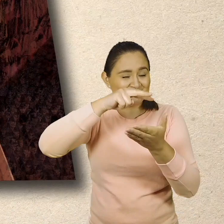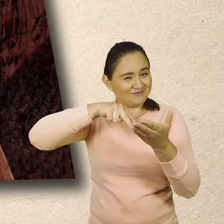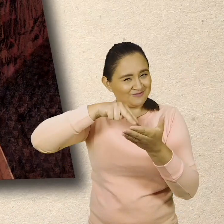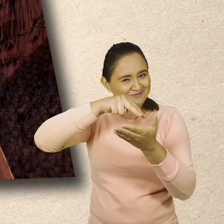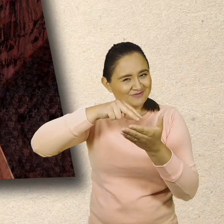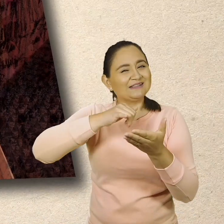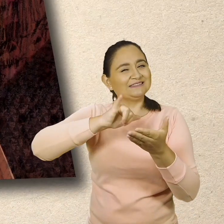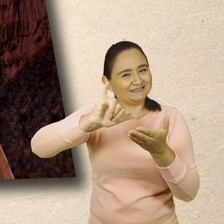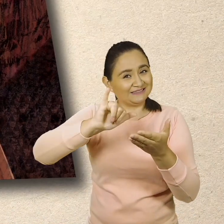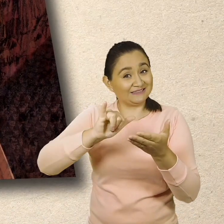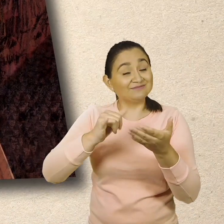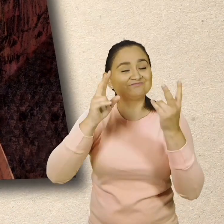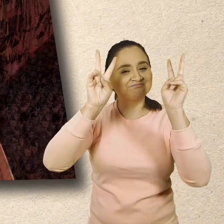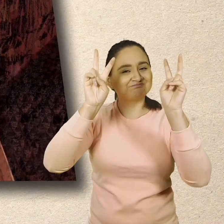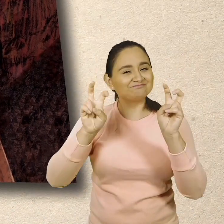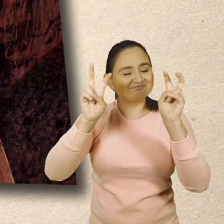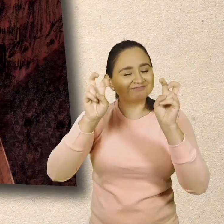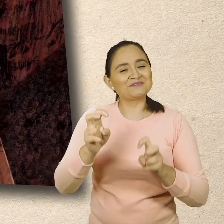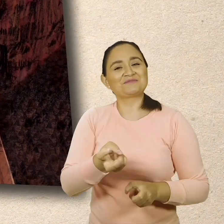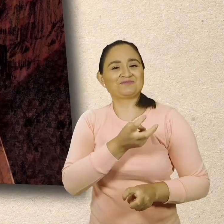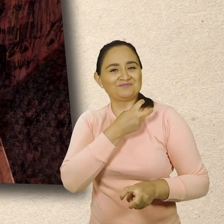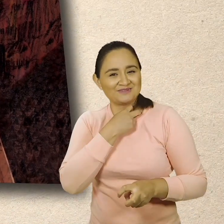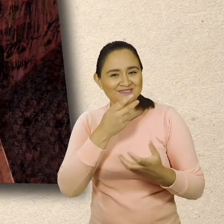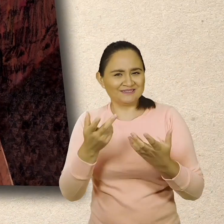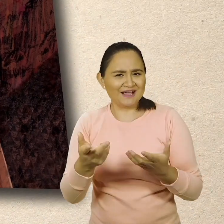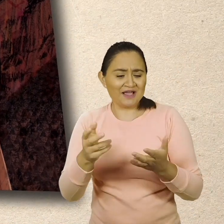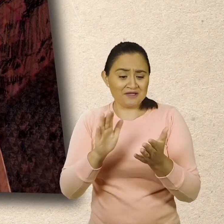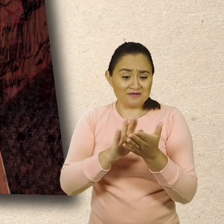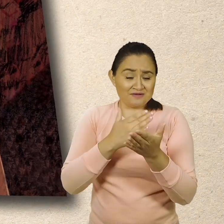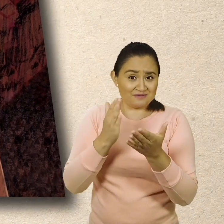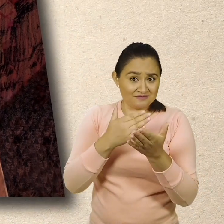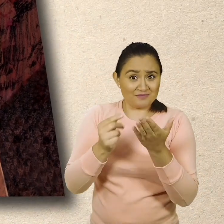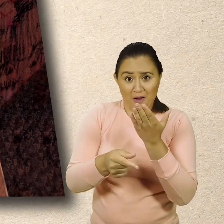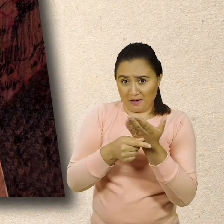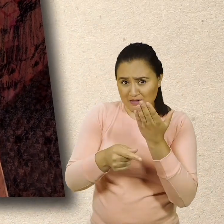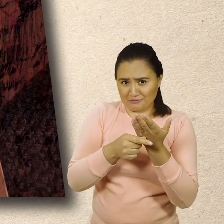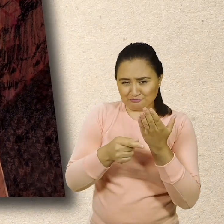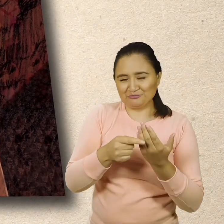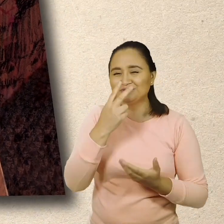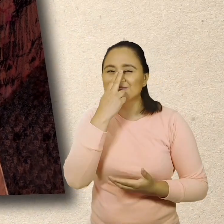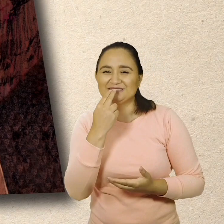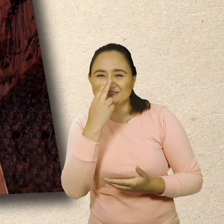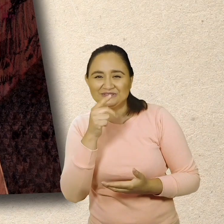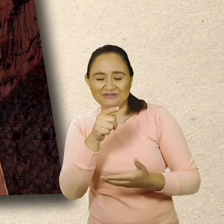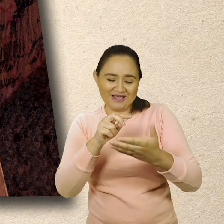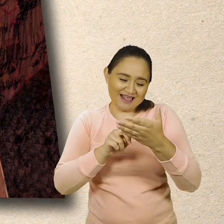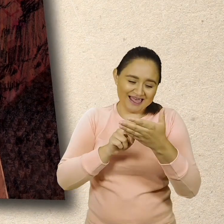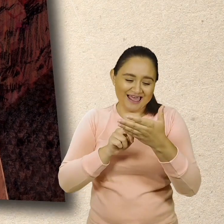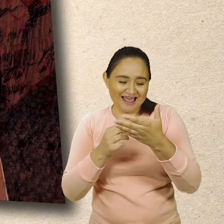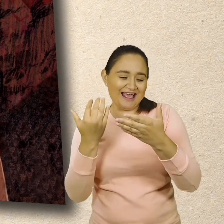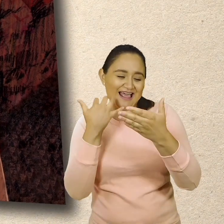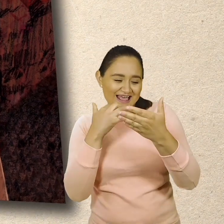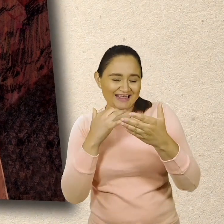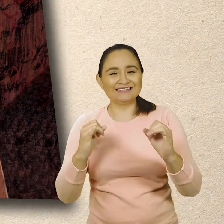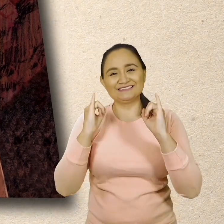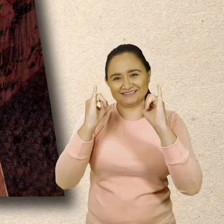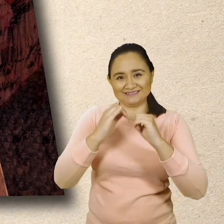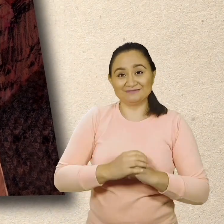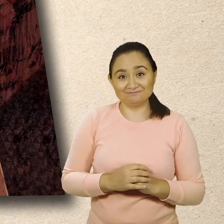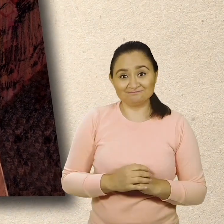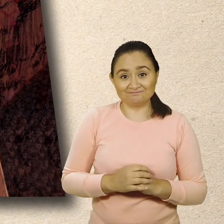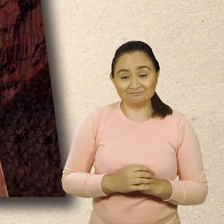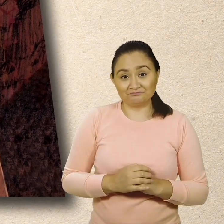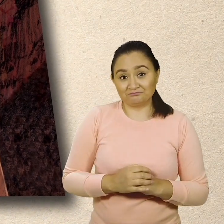de la novela El vampiro Vladimiro, que es un libro de humor, un libro que te hará reír y que te